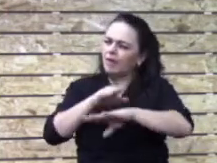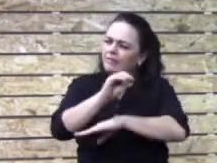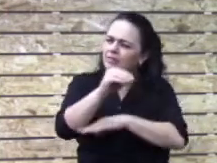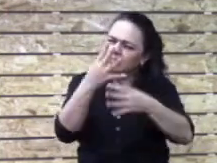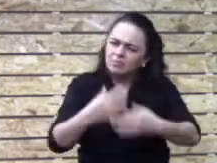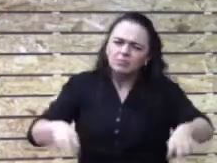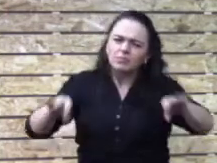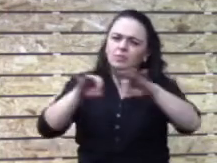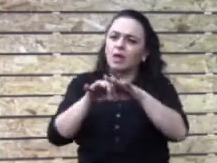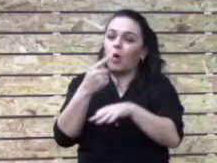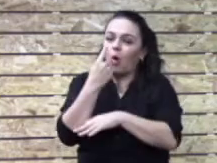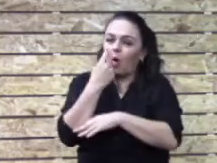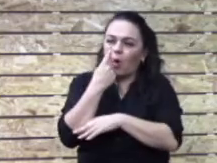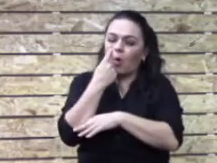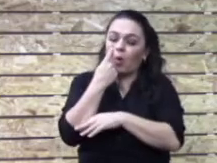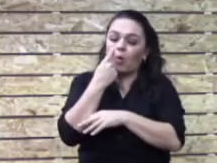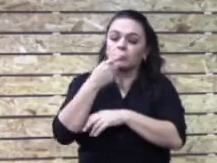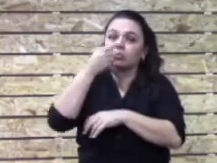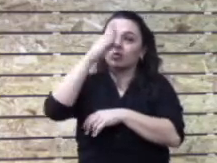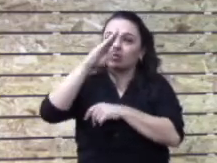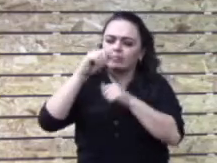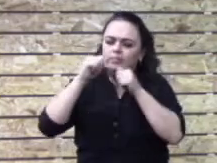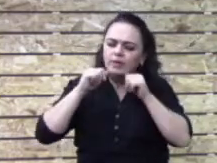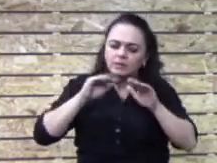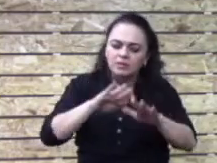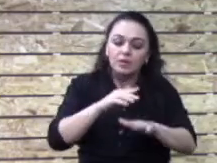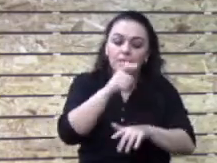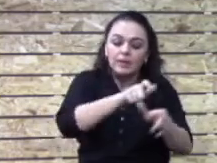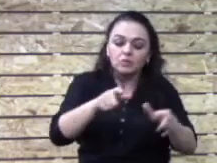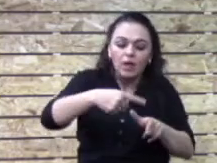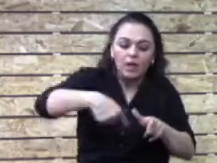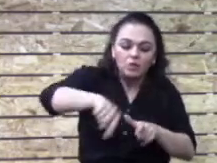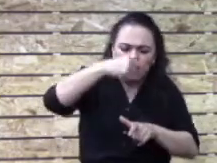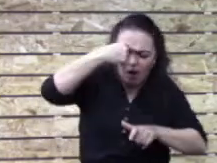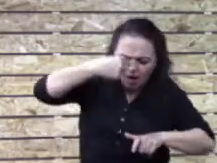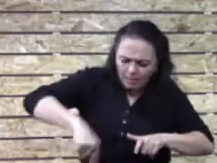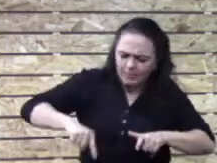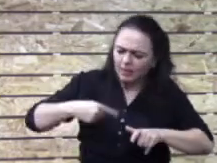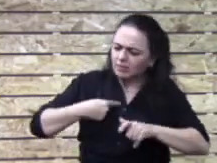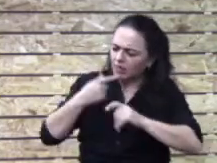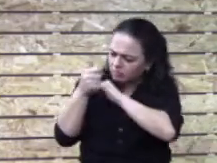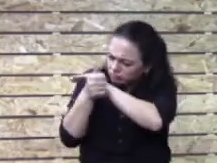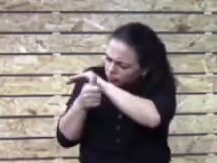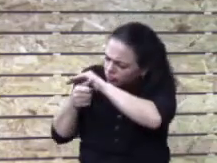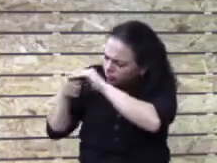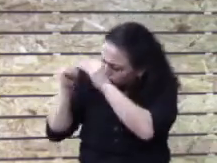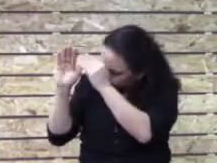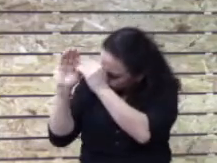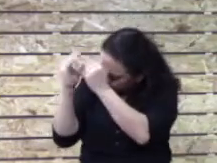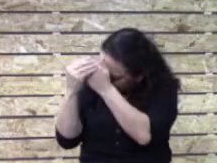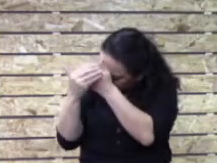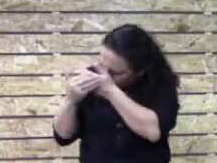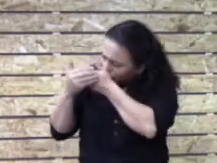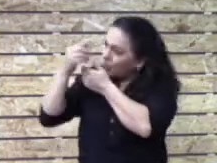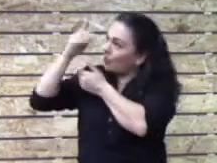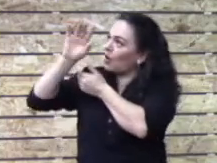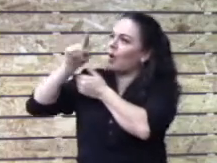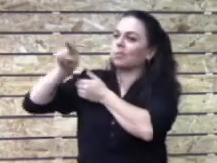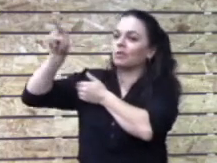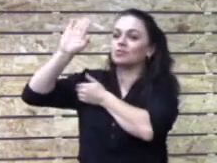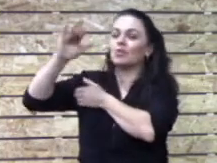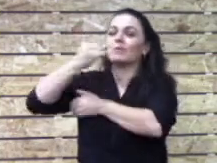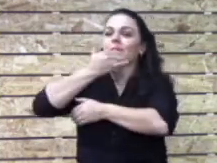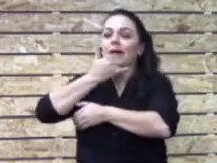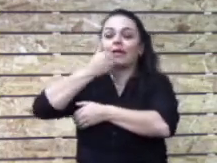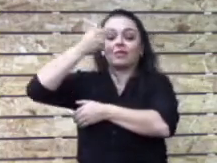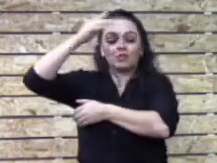Ese refugiarse en Dios también es el refugiarse de la persona que encuentra esperanza para